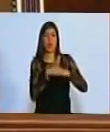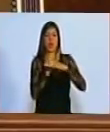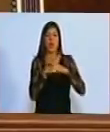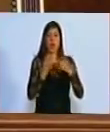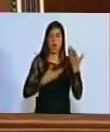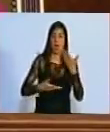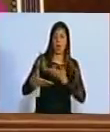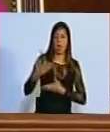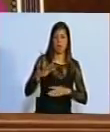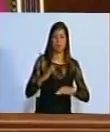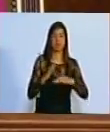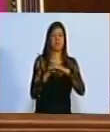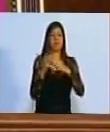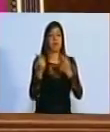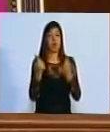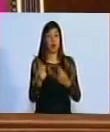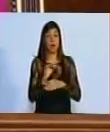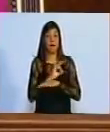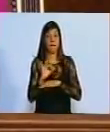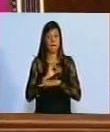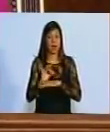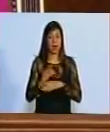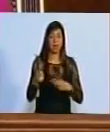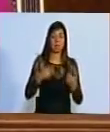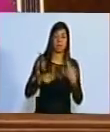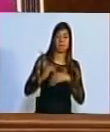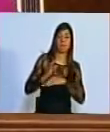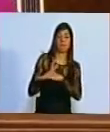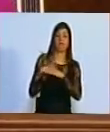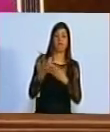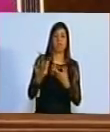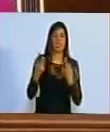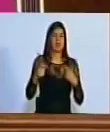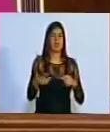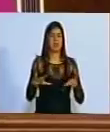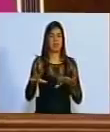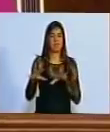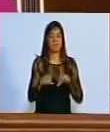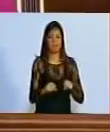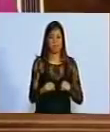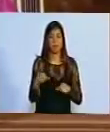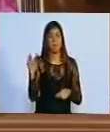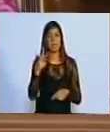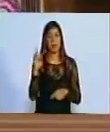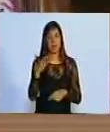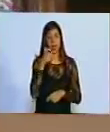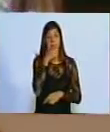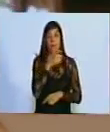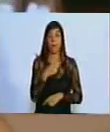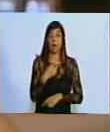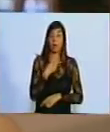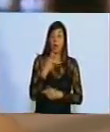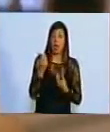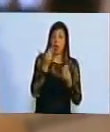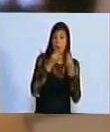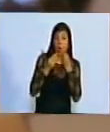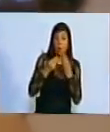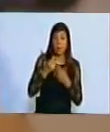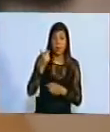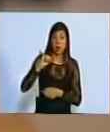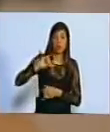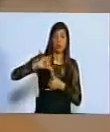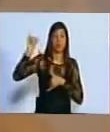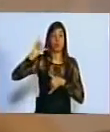comerciales, económicos, financieros, pretenden sustraer a nuestro pueblo del acceso a los bienes y